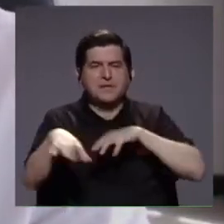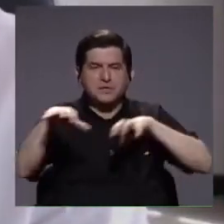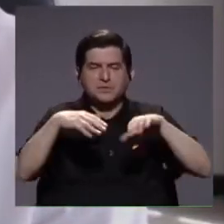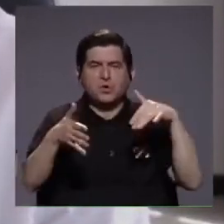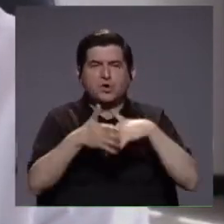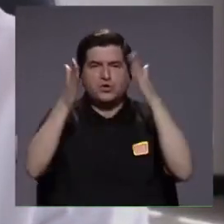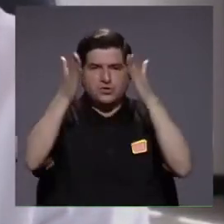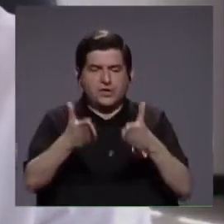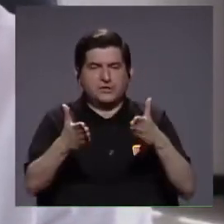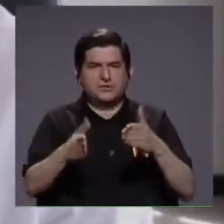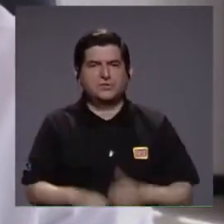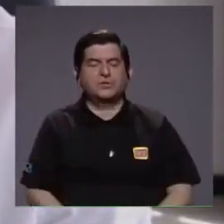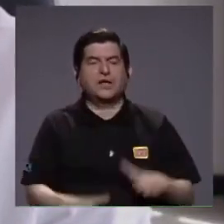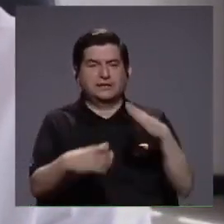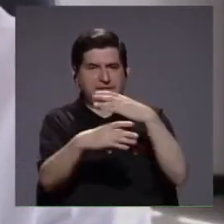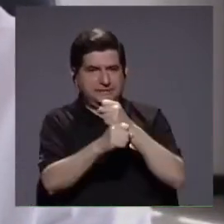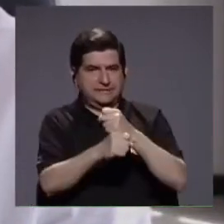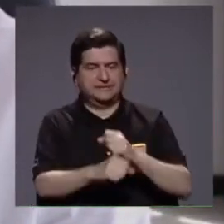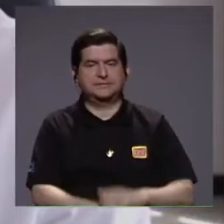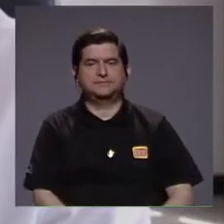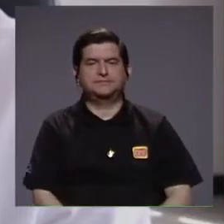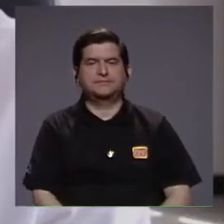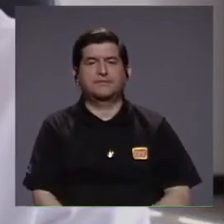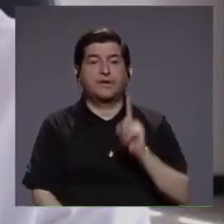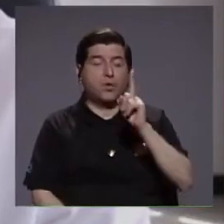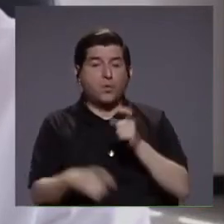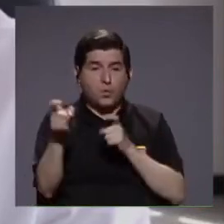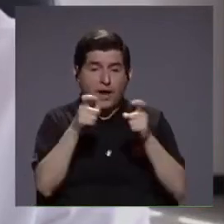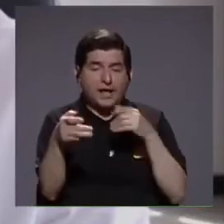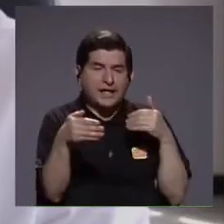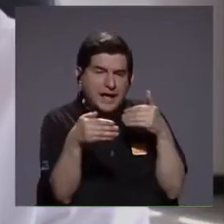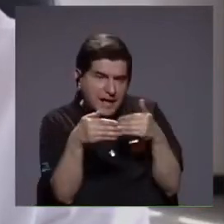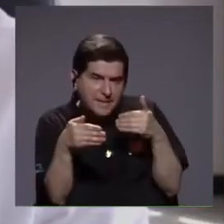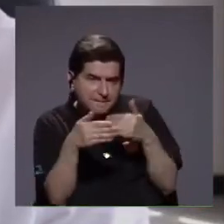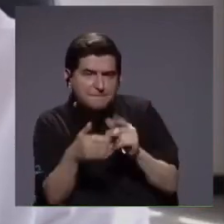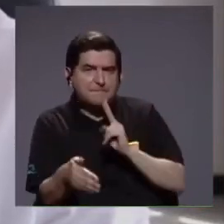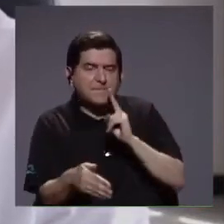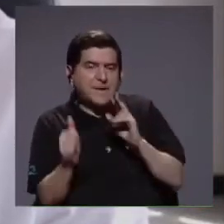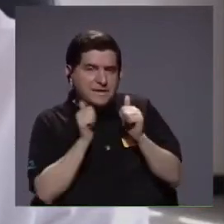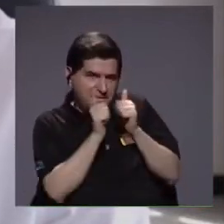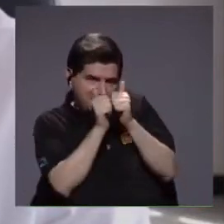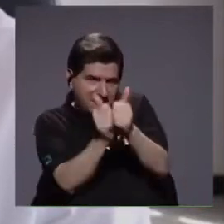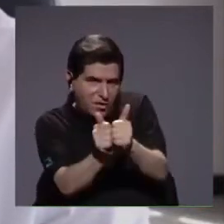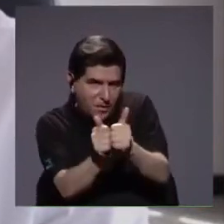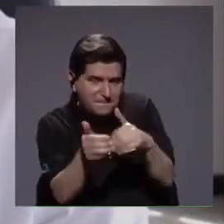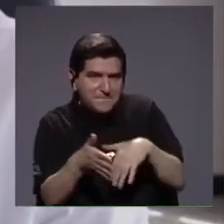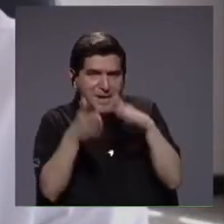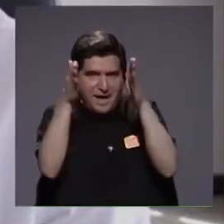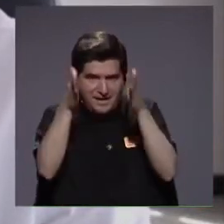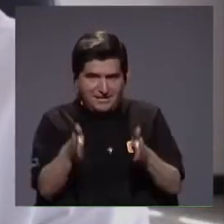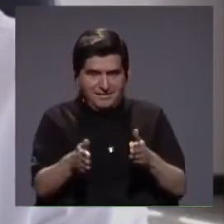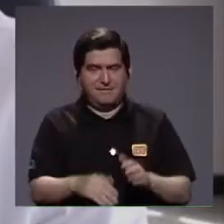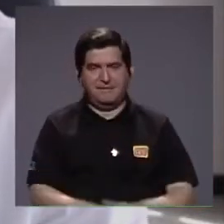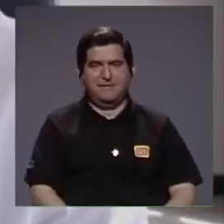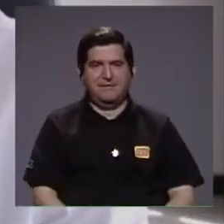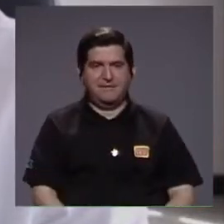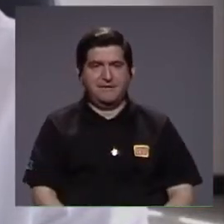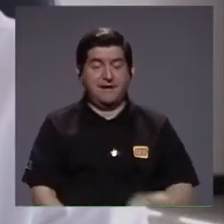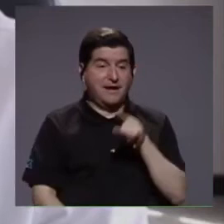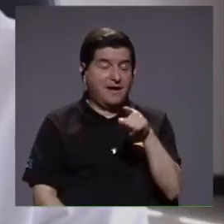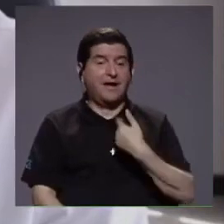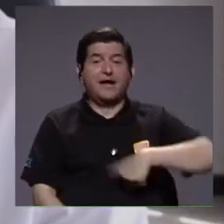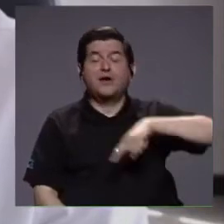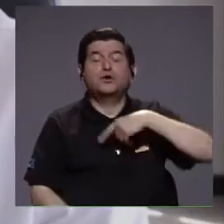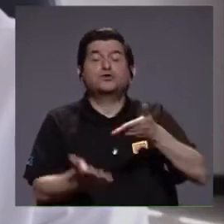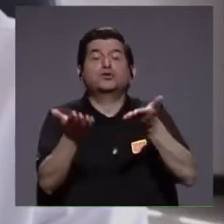mismo movimiento estudiantil se están generando. Una administración cercana que de verdad acompaña a las estudiantes y a los